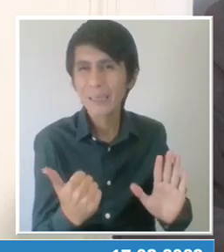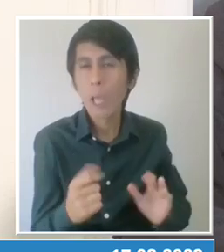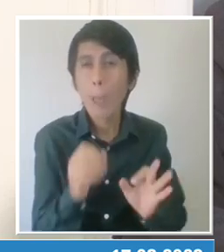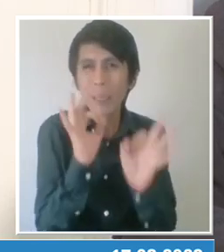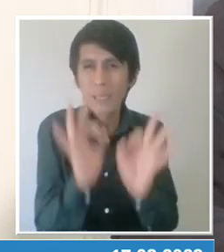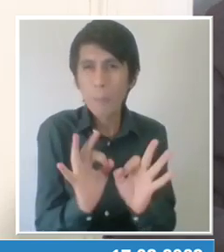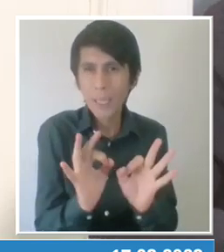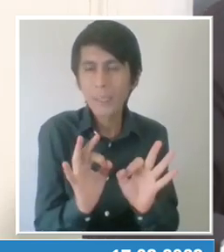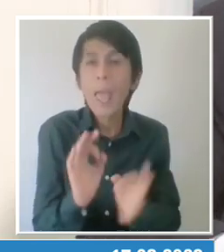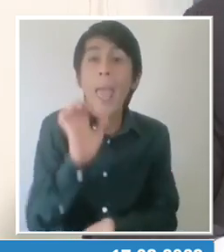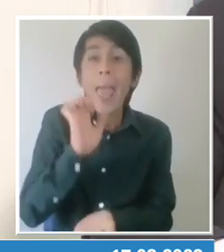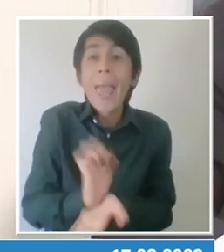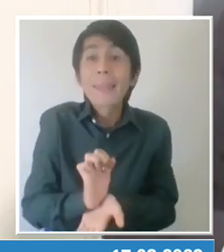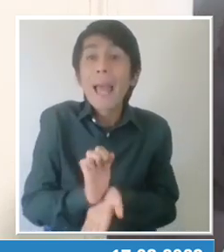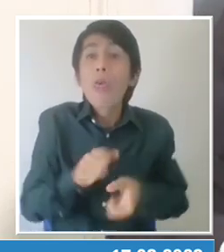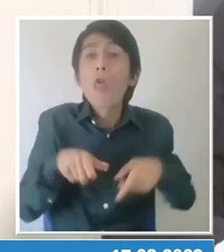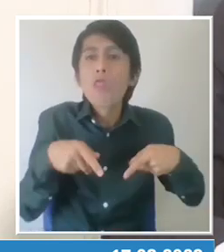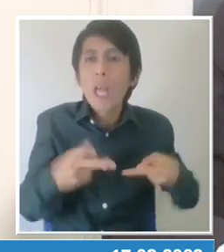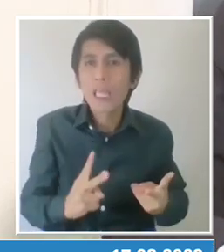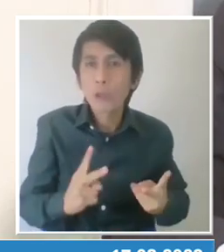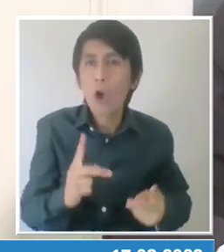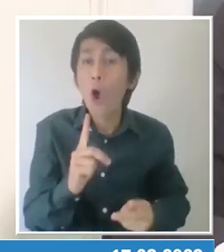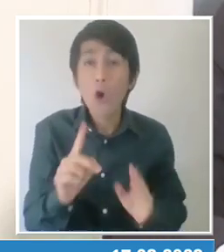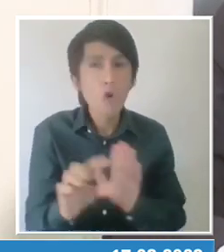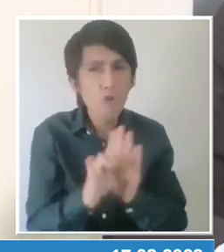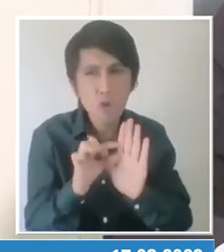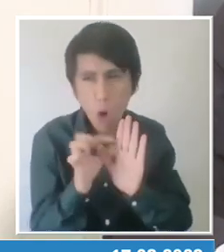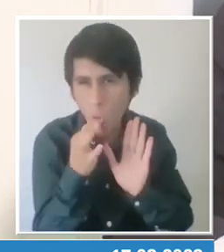se nombra como tal, pero están en el artículo